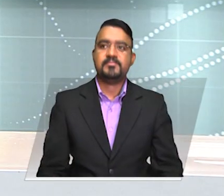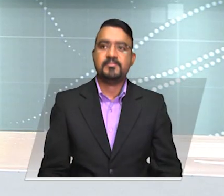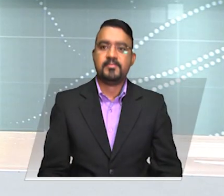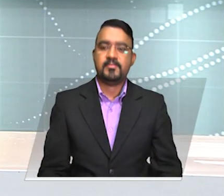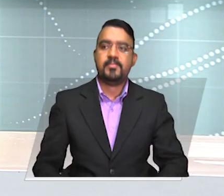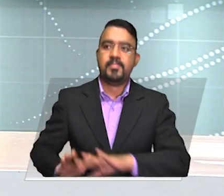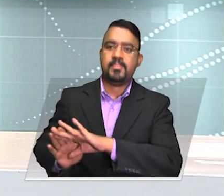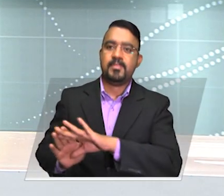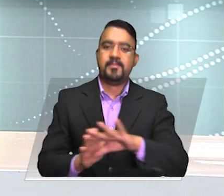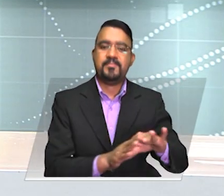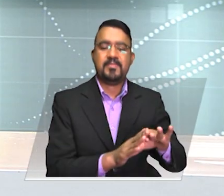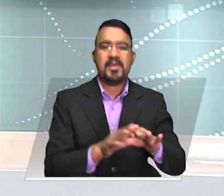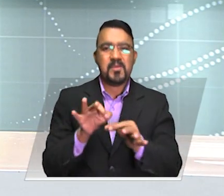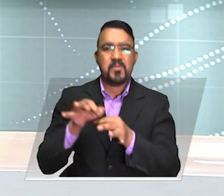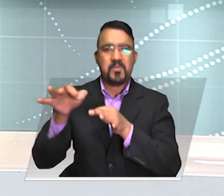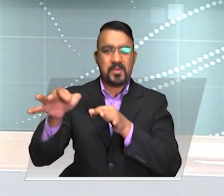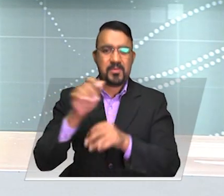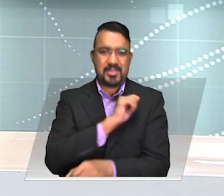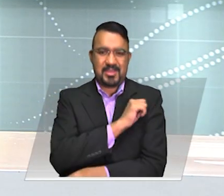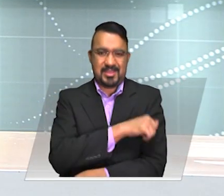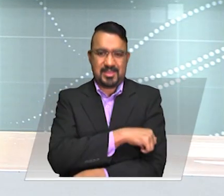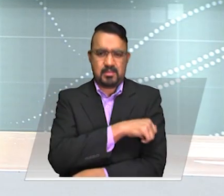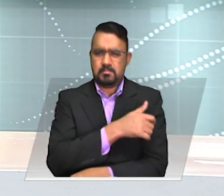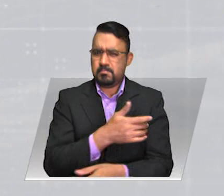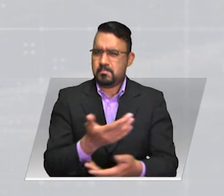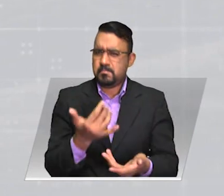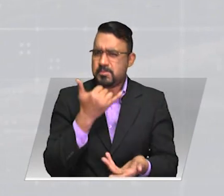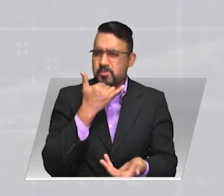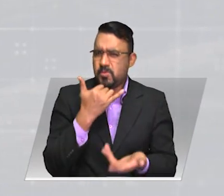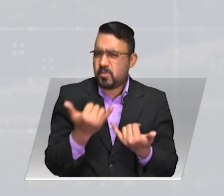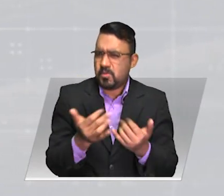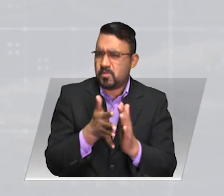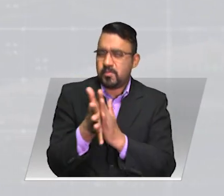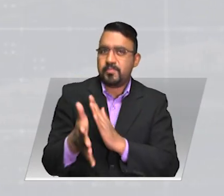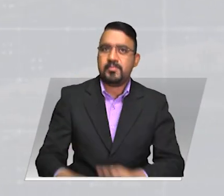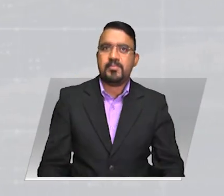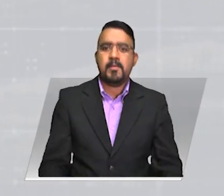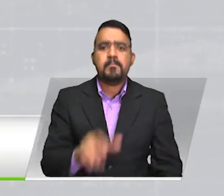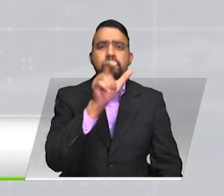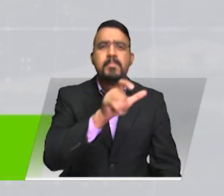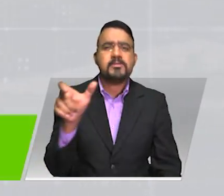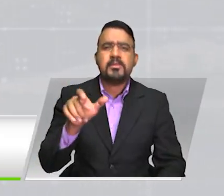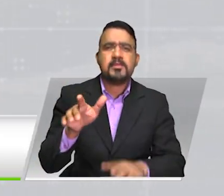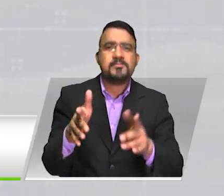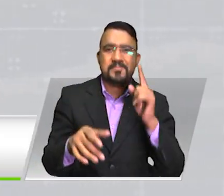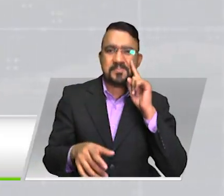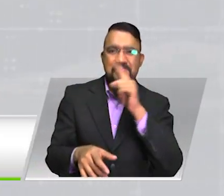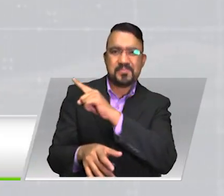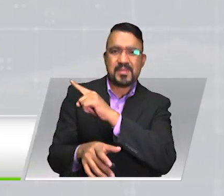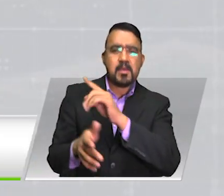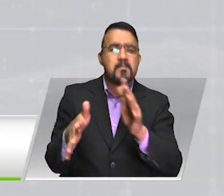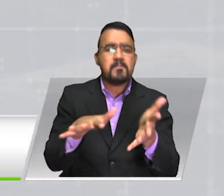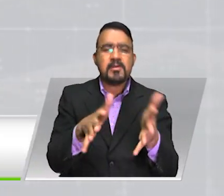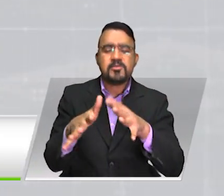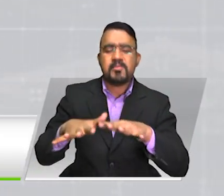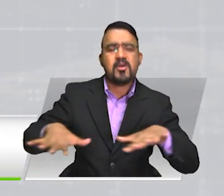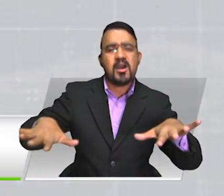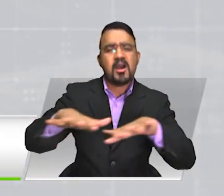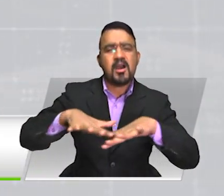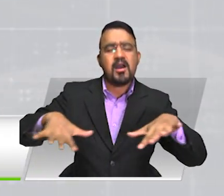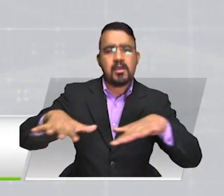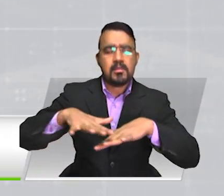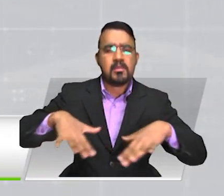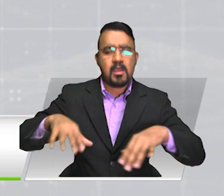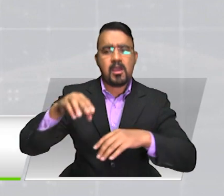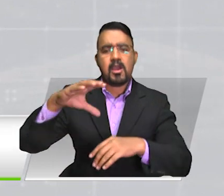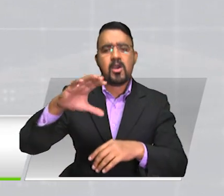En el municipio de Necoclí, esta tarde se presentó una inusual manifestación. Unas 500 personas que invadieron el predio Compostela recorrieron las calles